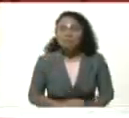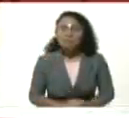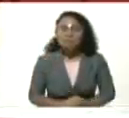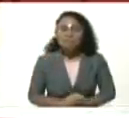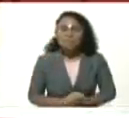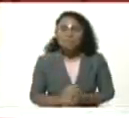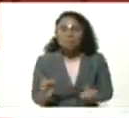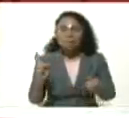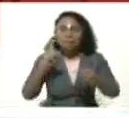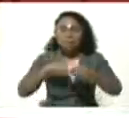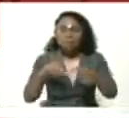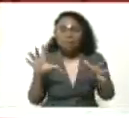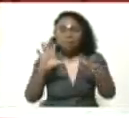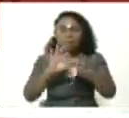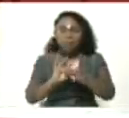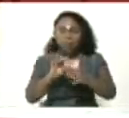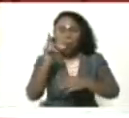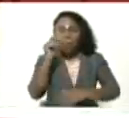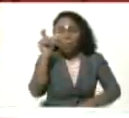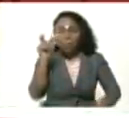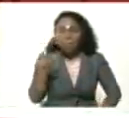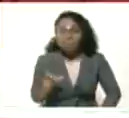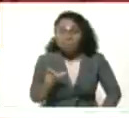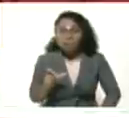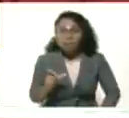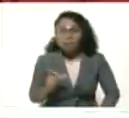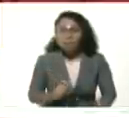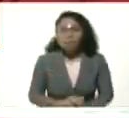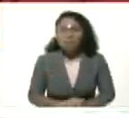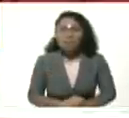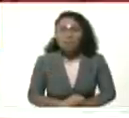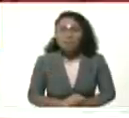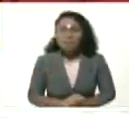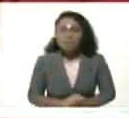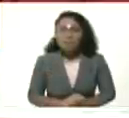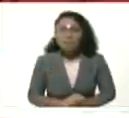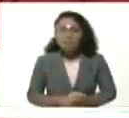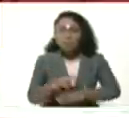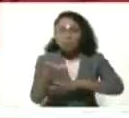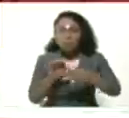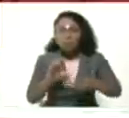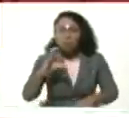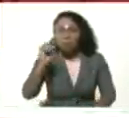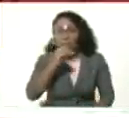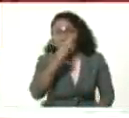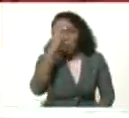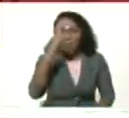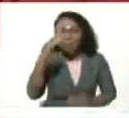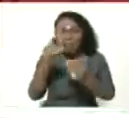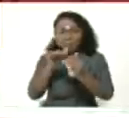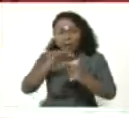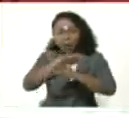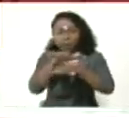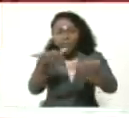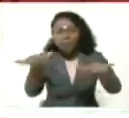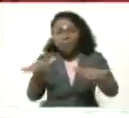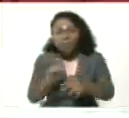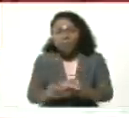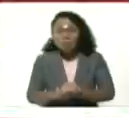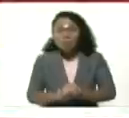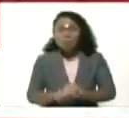la Alianza, Johenderson González, de Tupamaro. Municipio Ocumare de la Costa, Wilmer